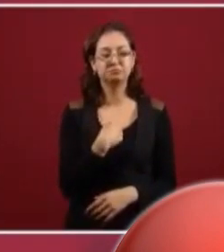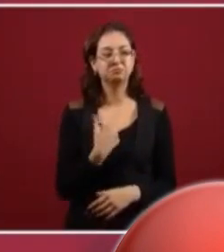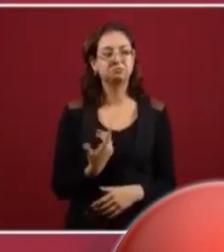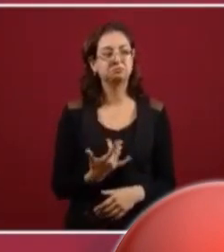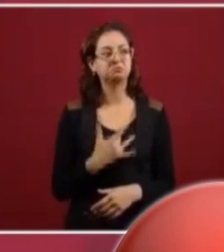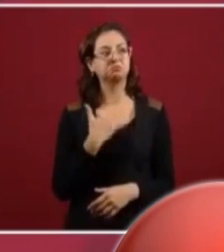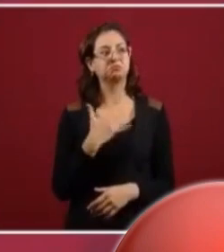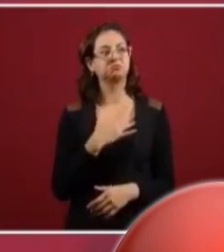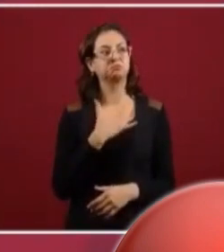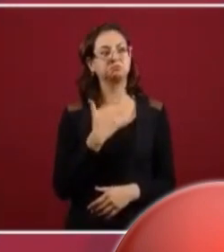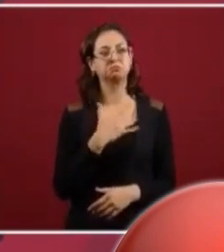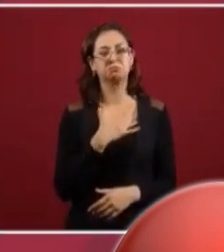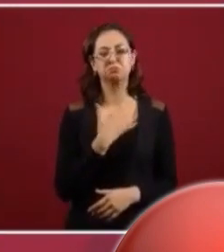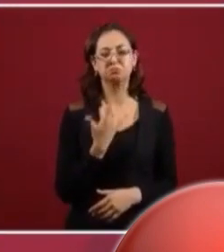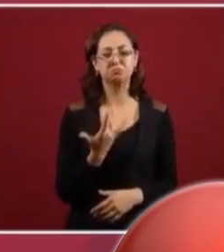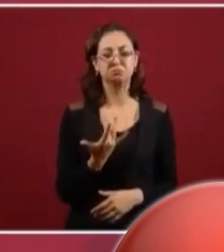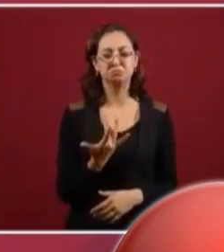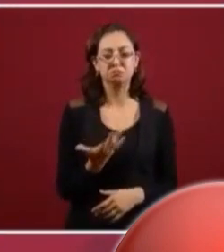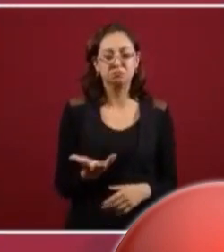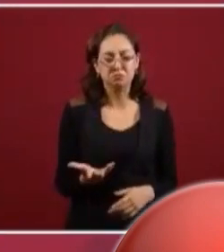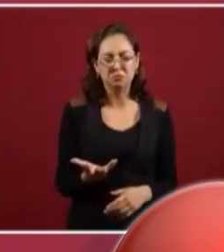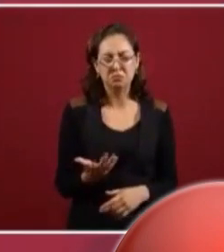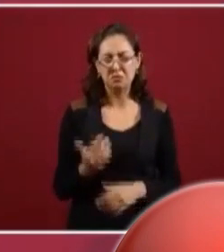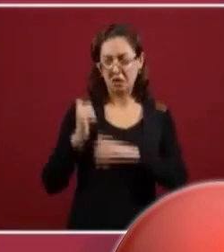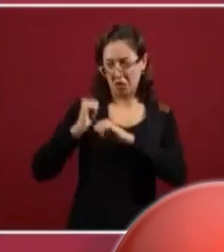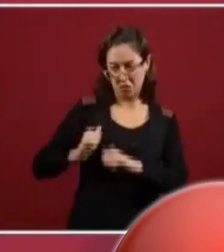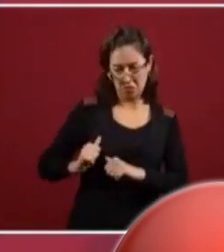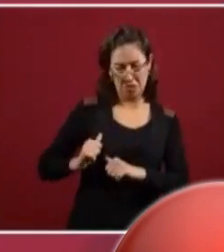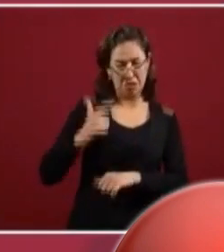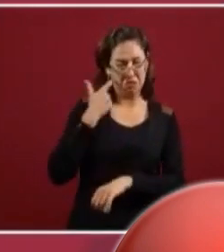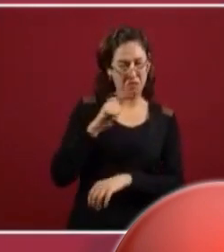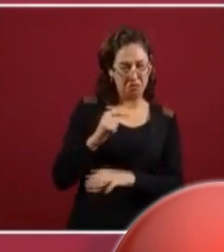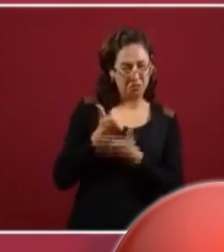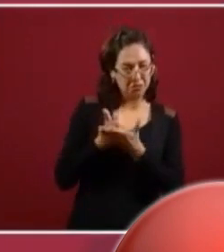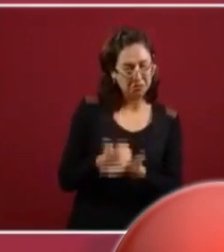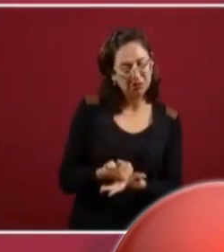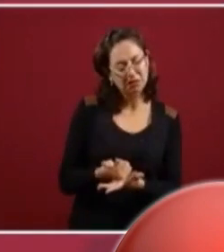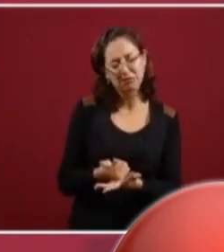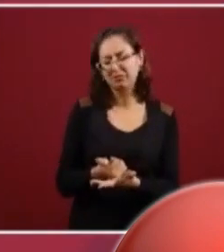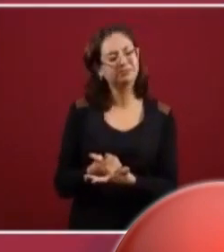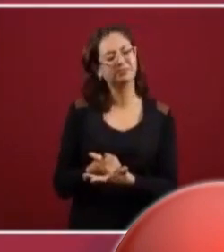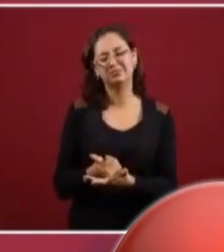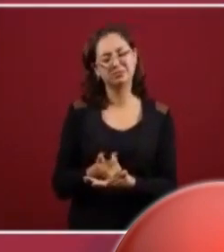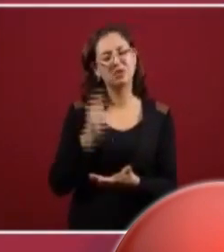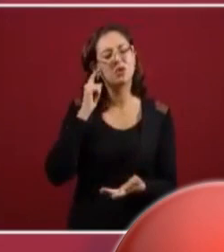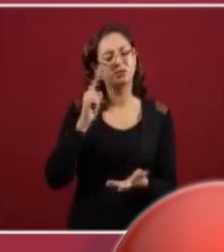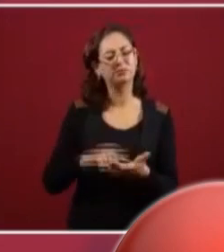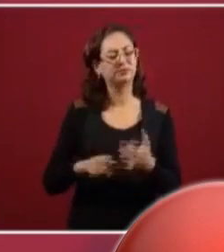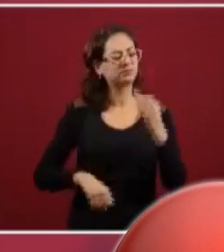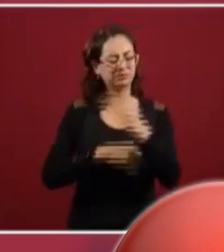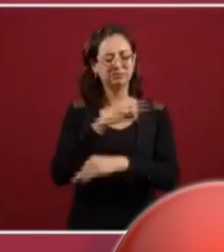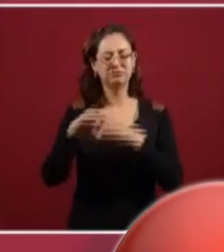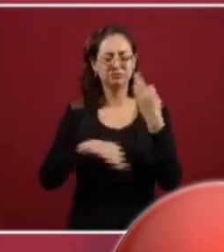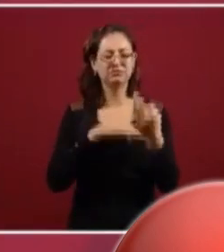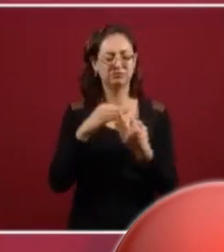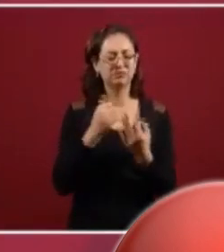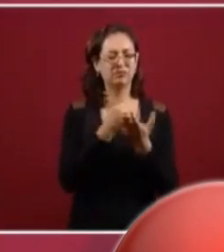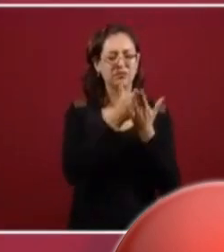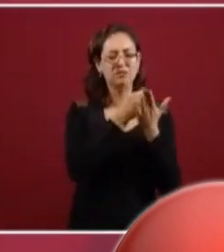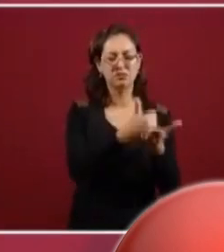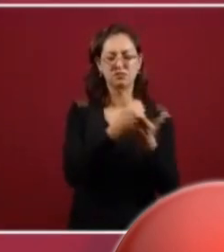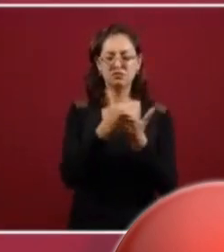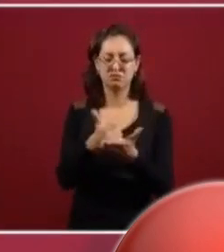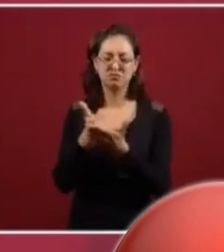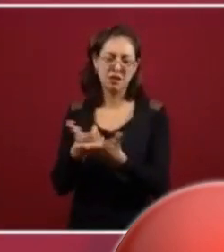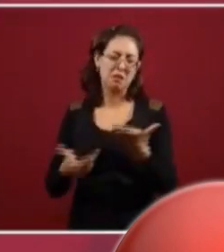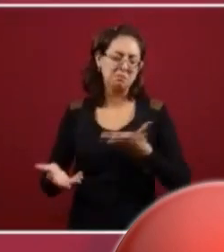hay autoridades que no quieren ayudar, todos ayudan. Todos están